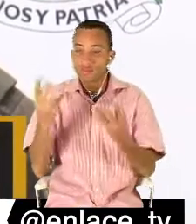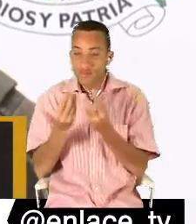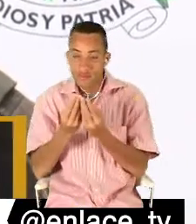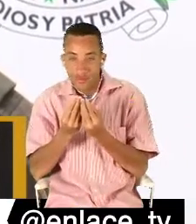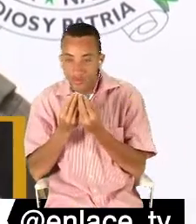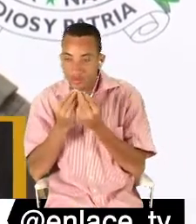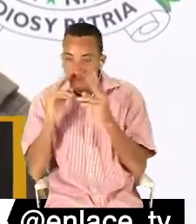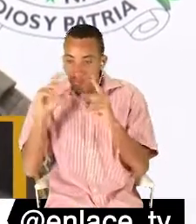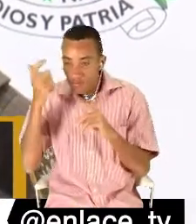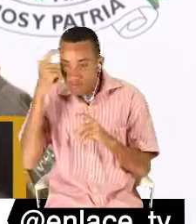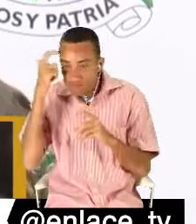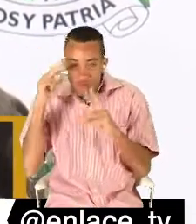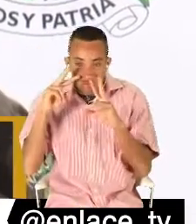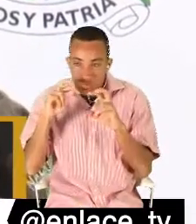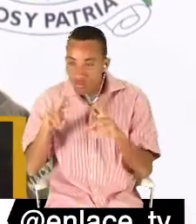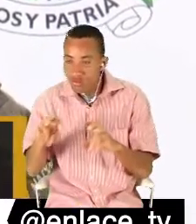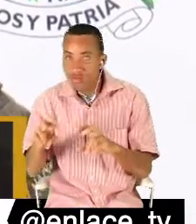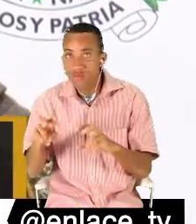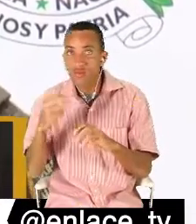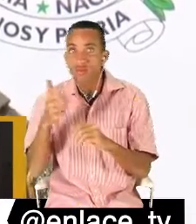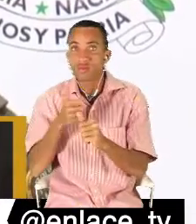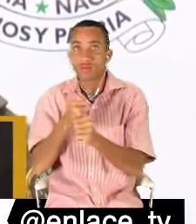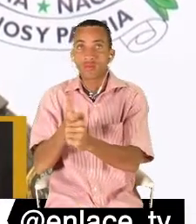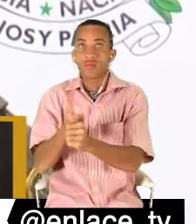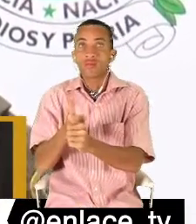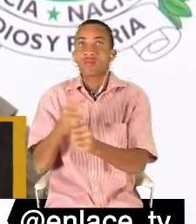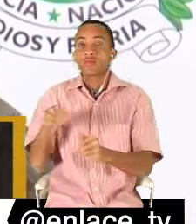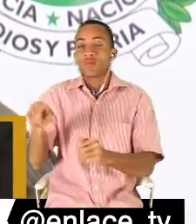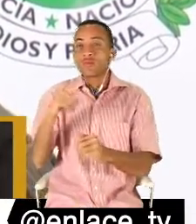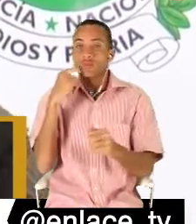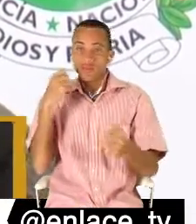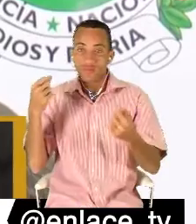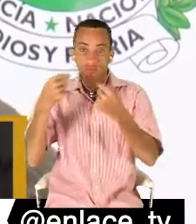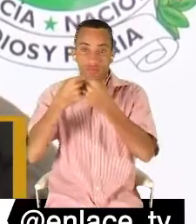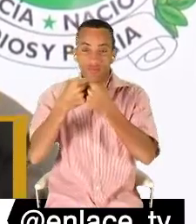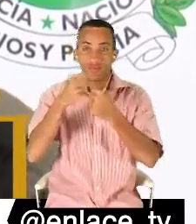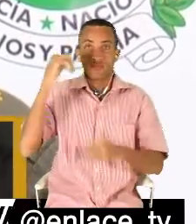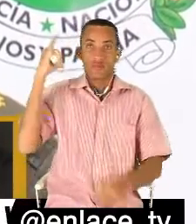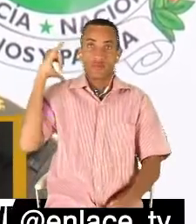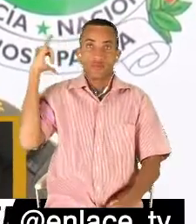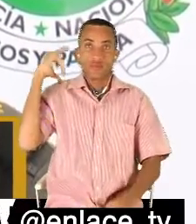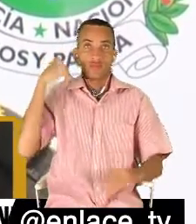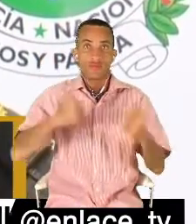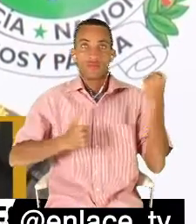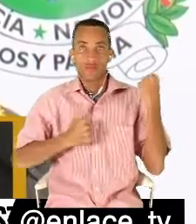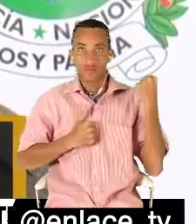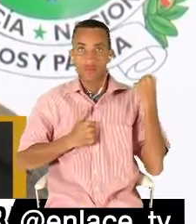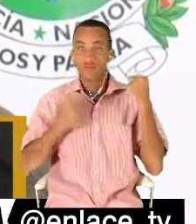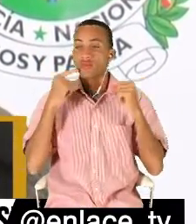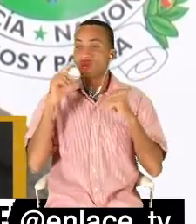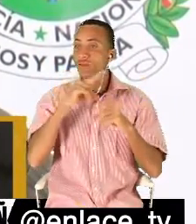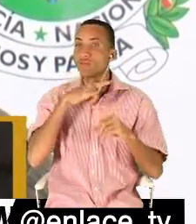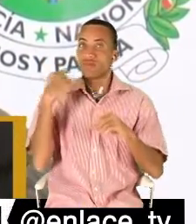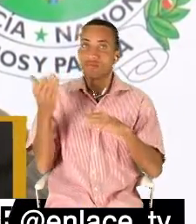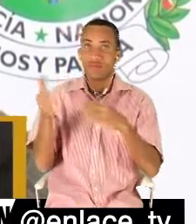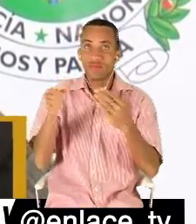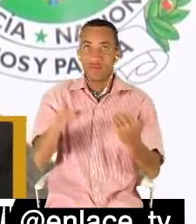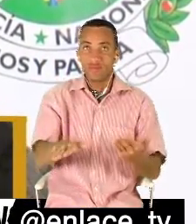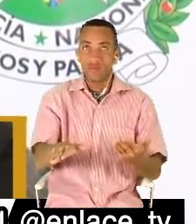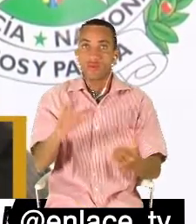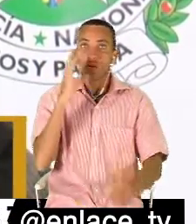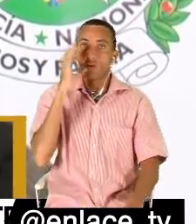en acompañamiento y en acción coordinada con Fuerzas Especiales de Ejército Nacional dieron de baja o neutralizaron a Eduardo